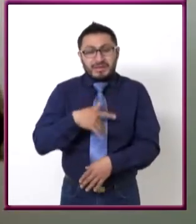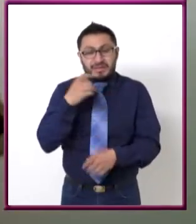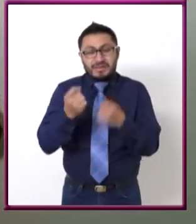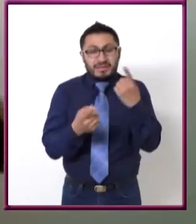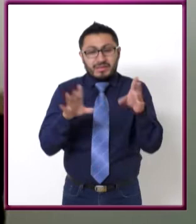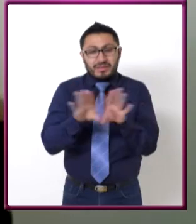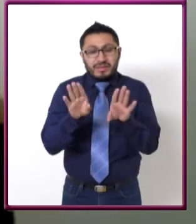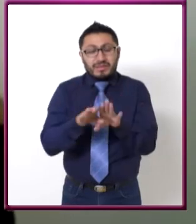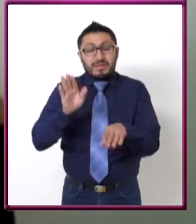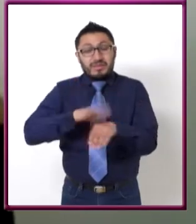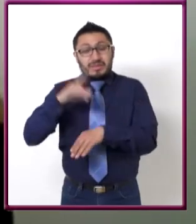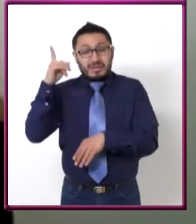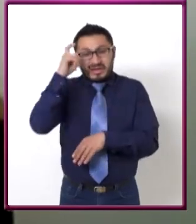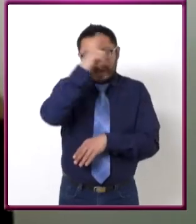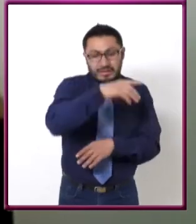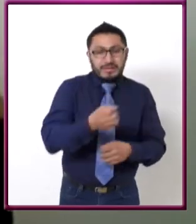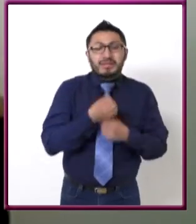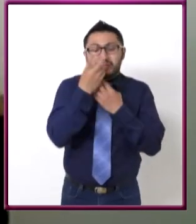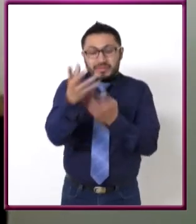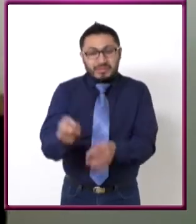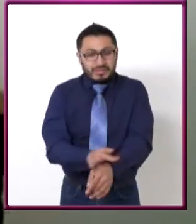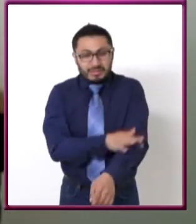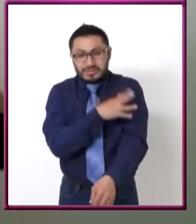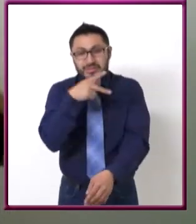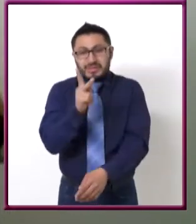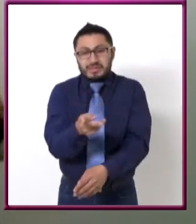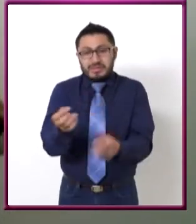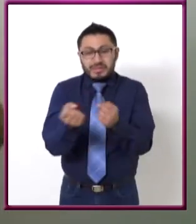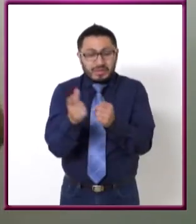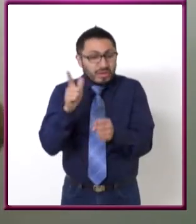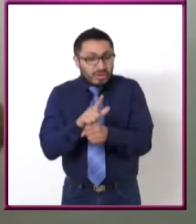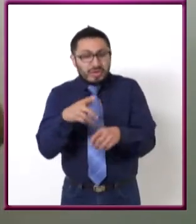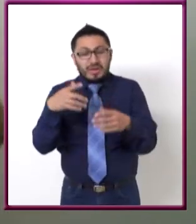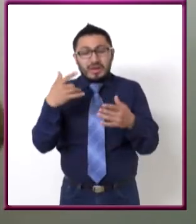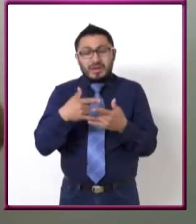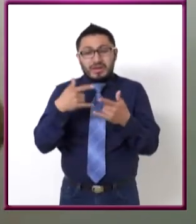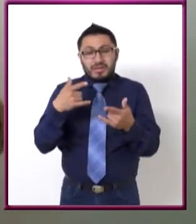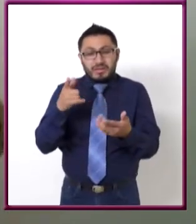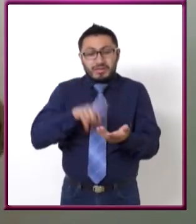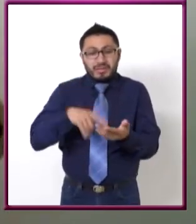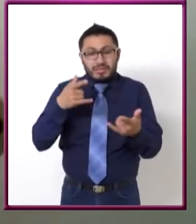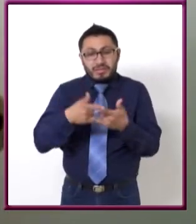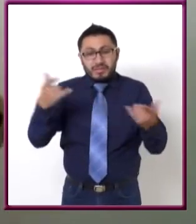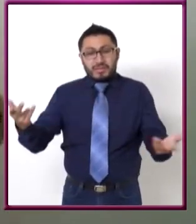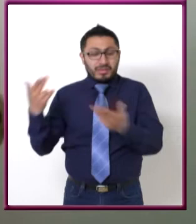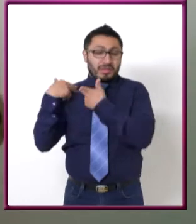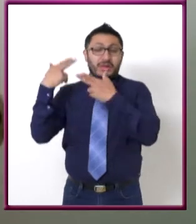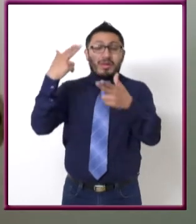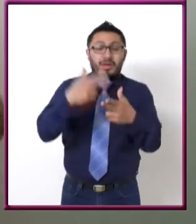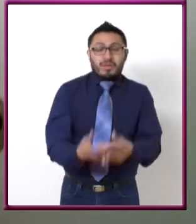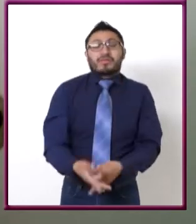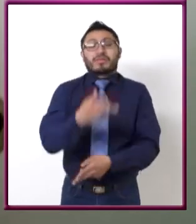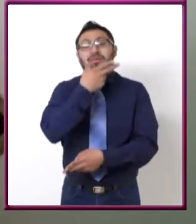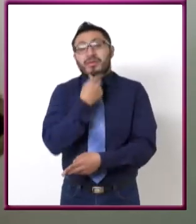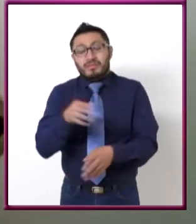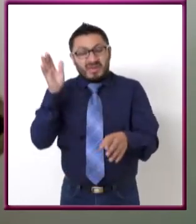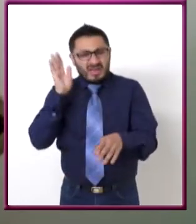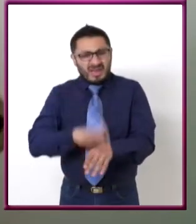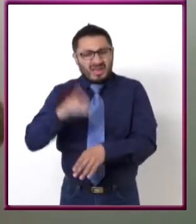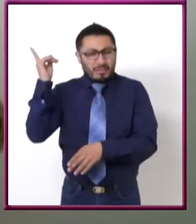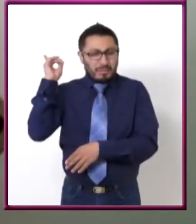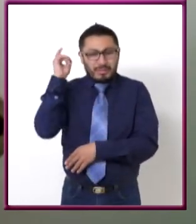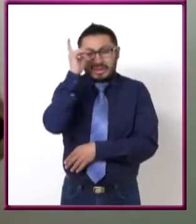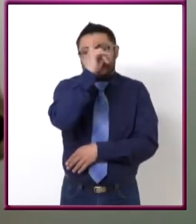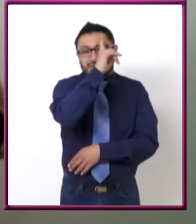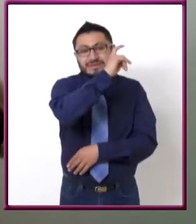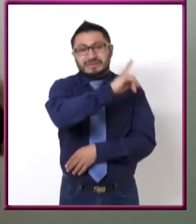y hombres que les cuesta más trabajo expresar sus emociones, pero social e históricamente a los hombres les